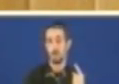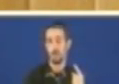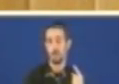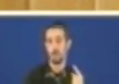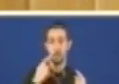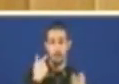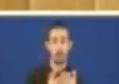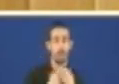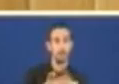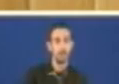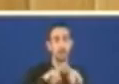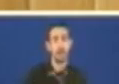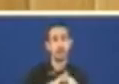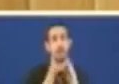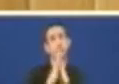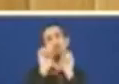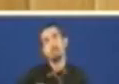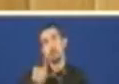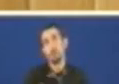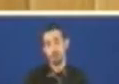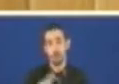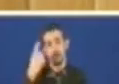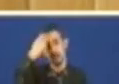test de conveniencia, saber cal é o perfil